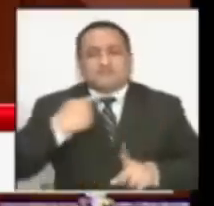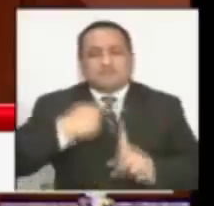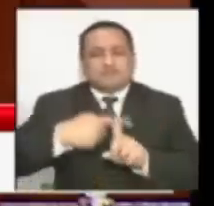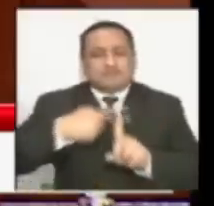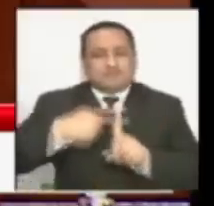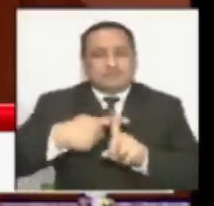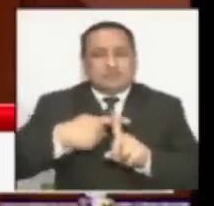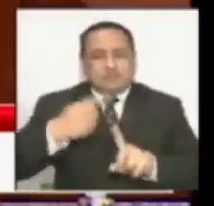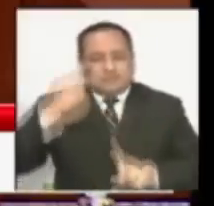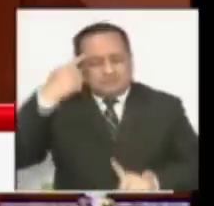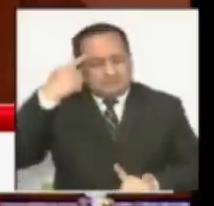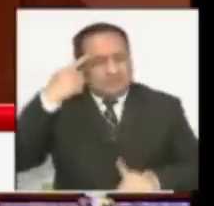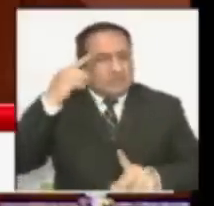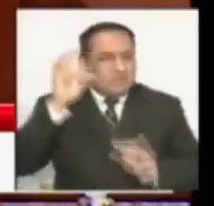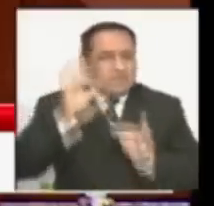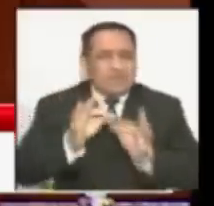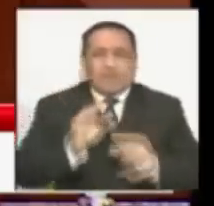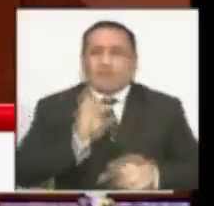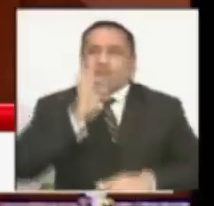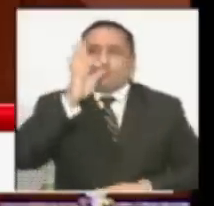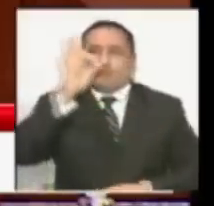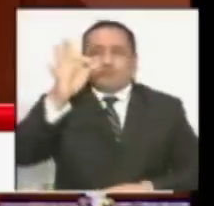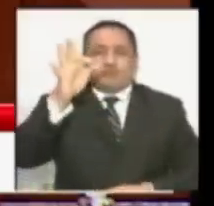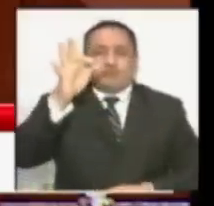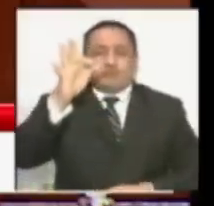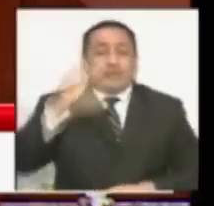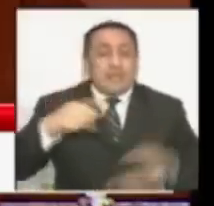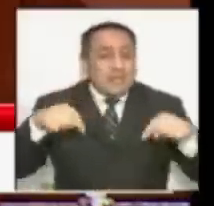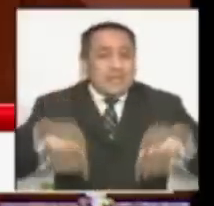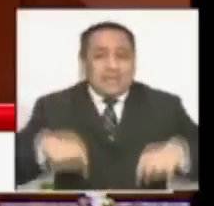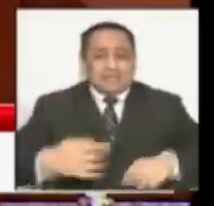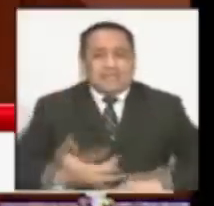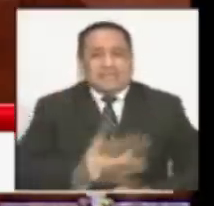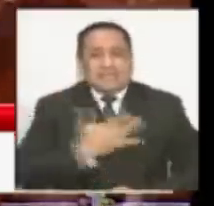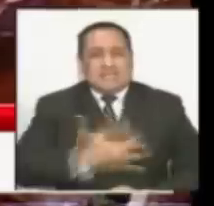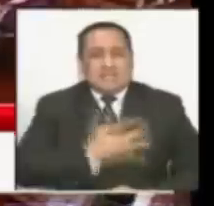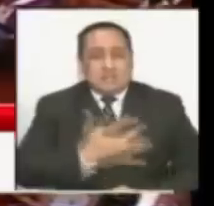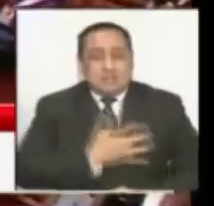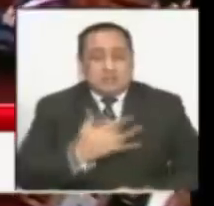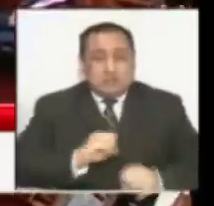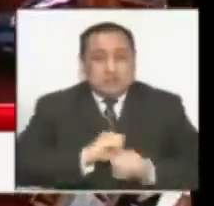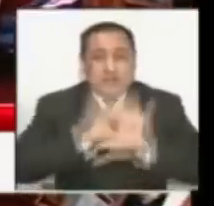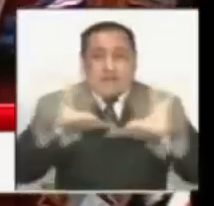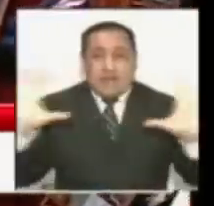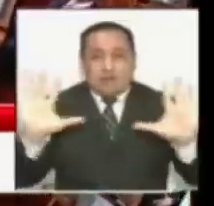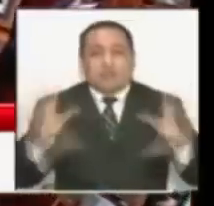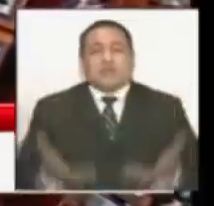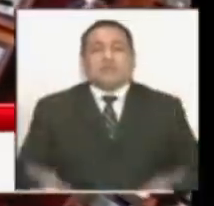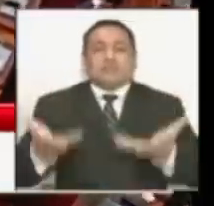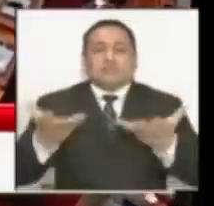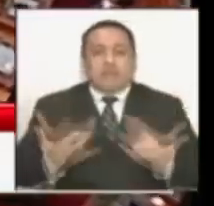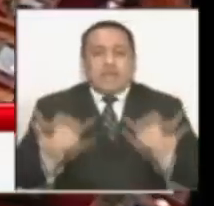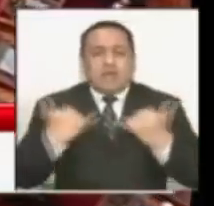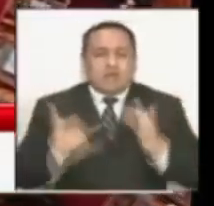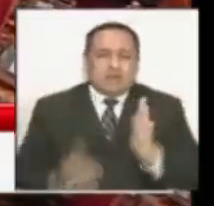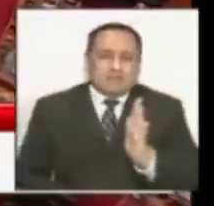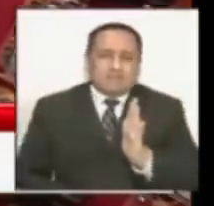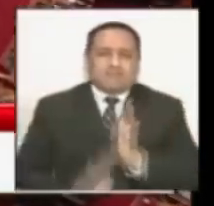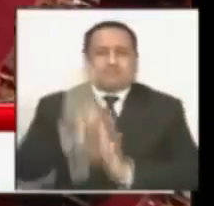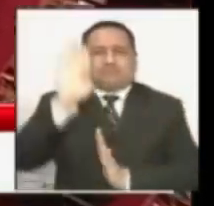optimismo y de fe en nuestro futuro. Es este sentido de optimismo el que nos ha permitido